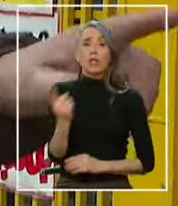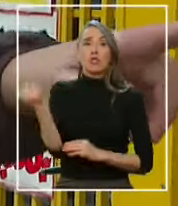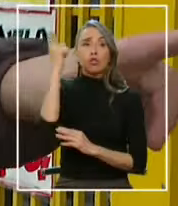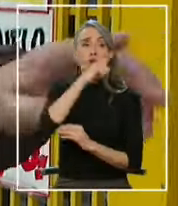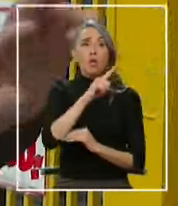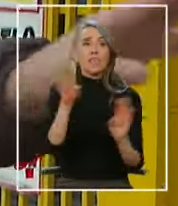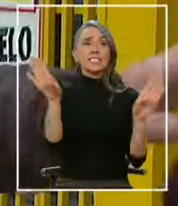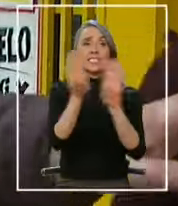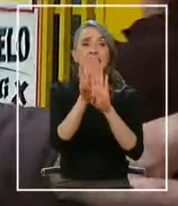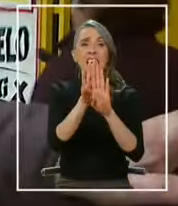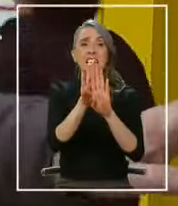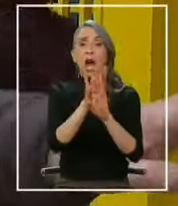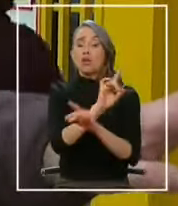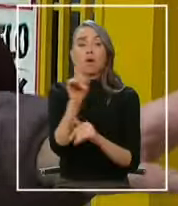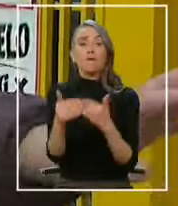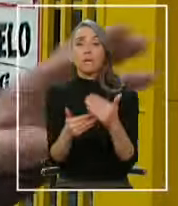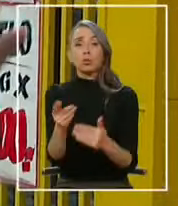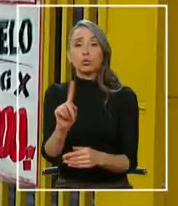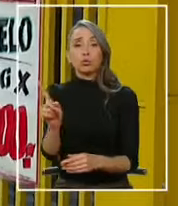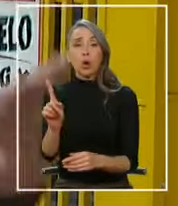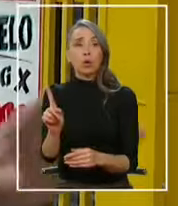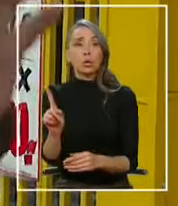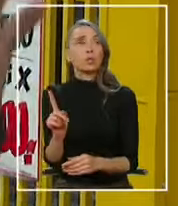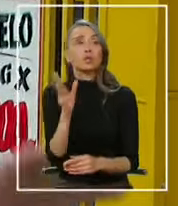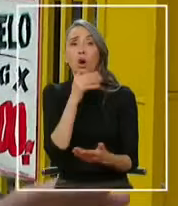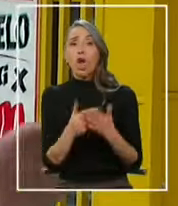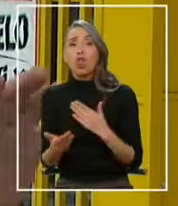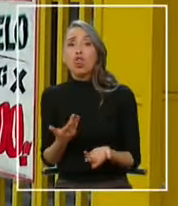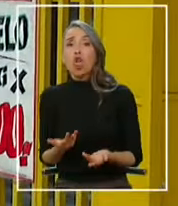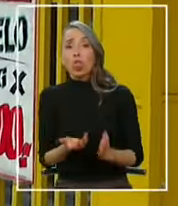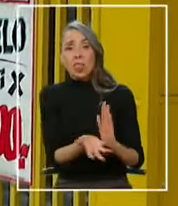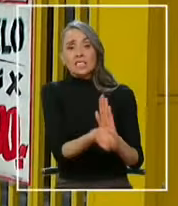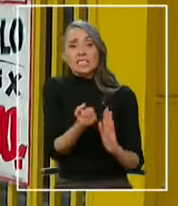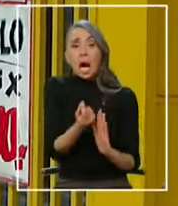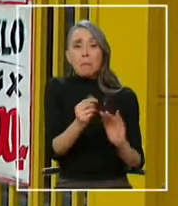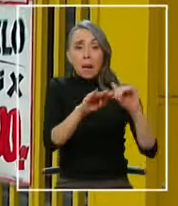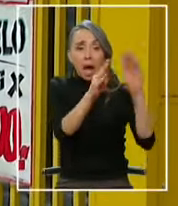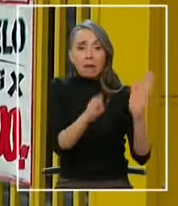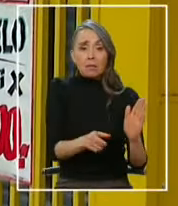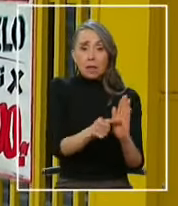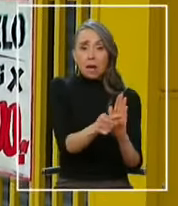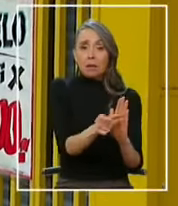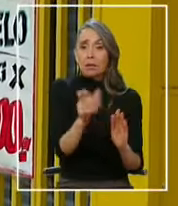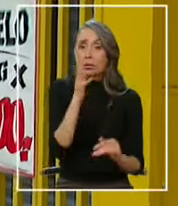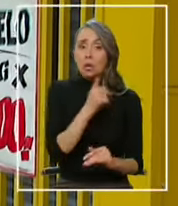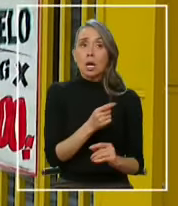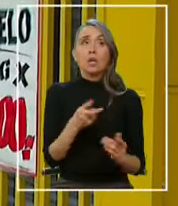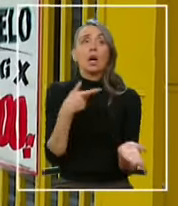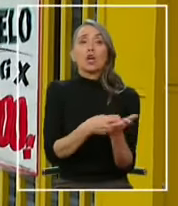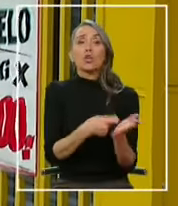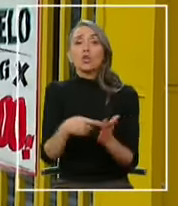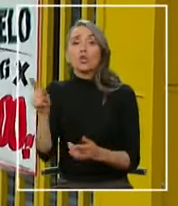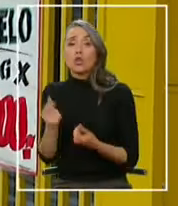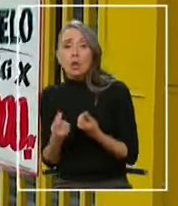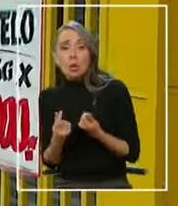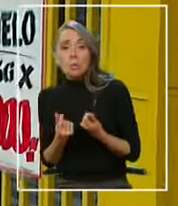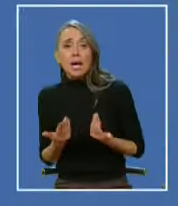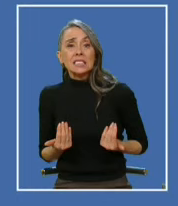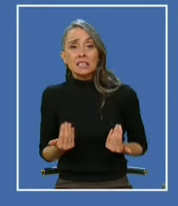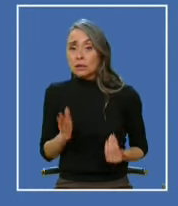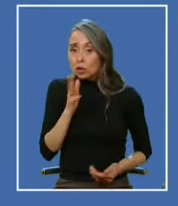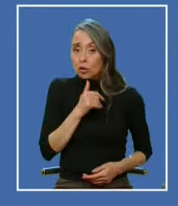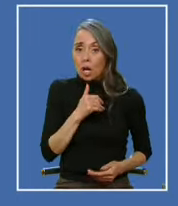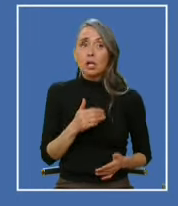totalmente cerrado, no funciona. Y acá no hay dónde sacar dinero para hacer las compras o lo que uno necesite